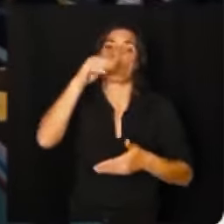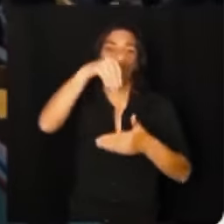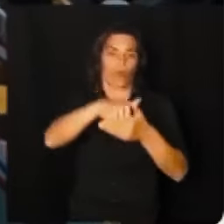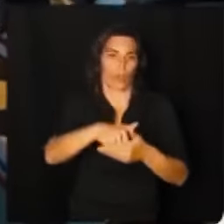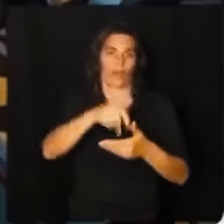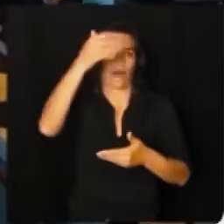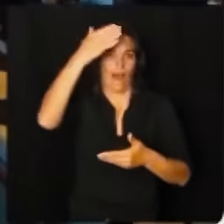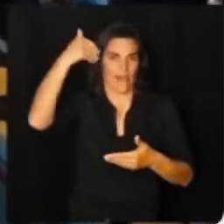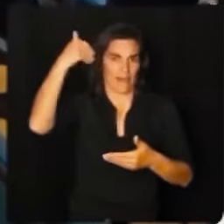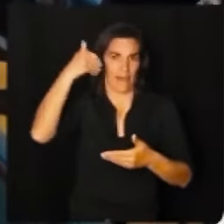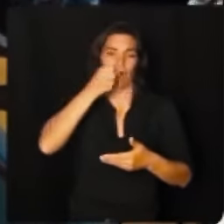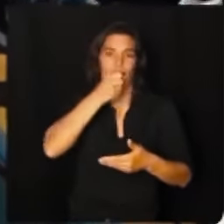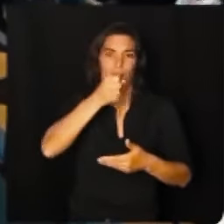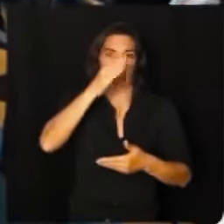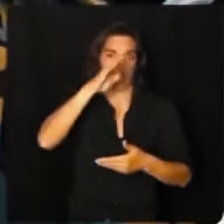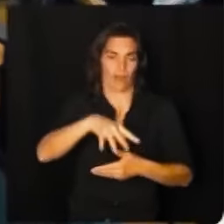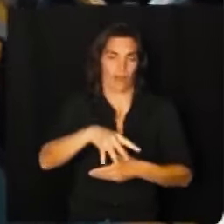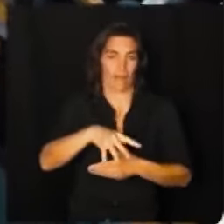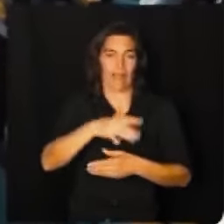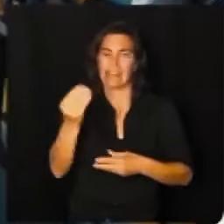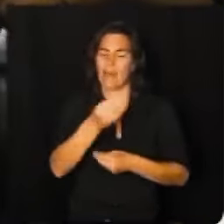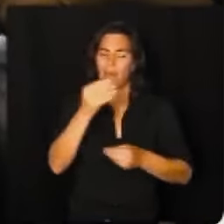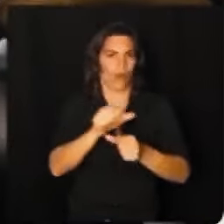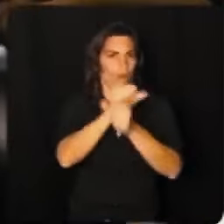Generalitat de Cataluña. La mejor manera.